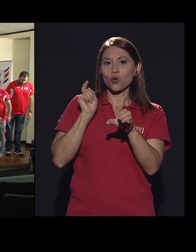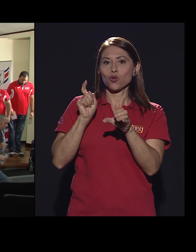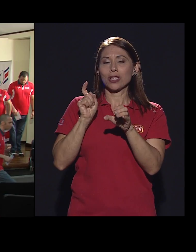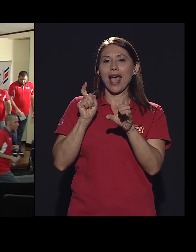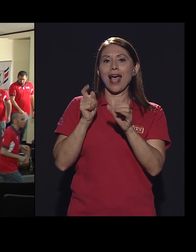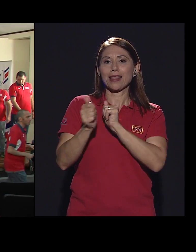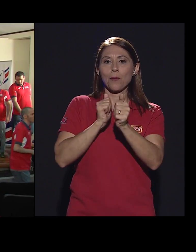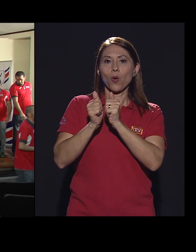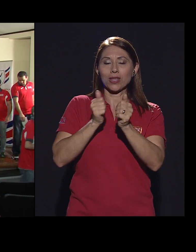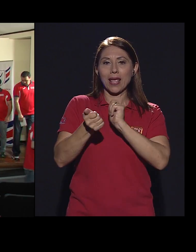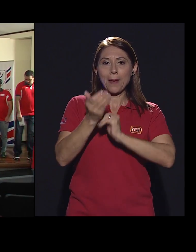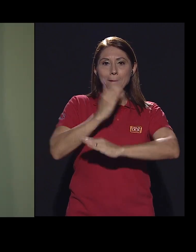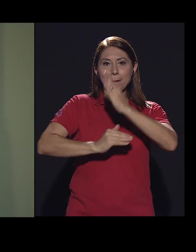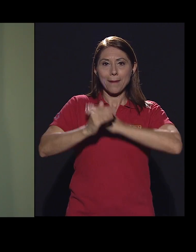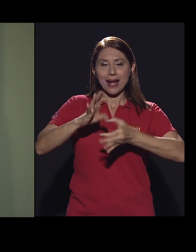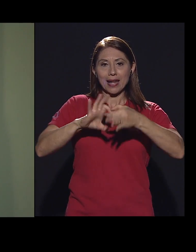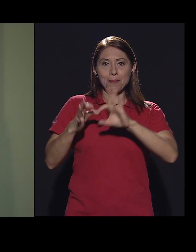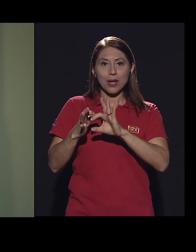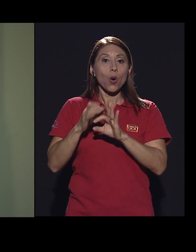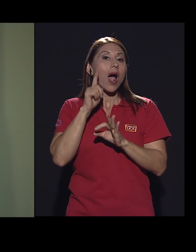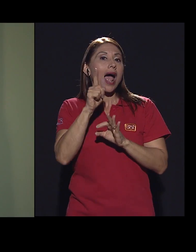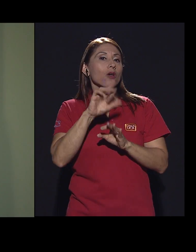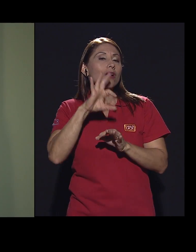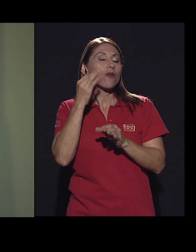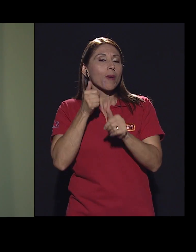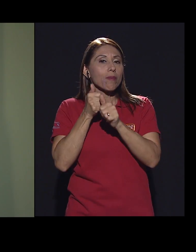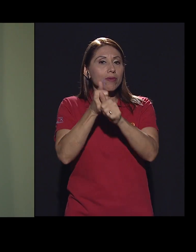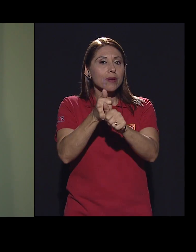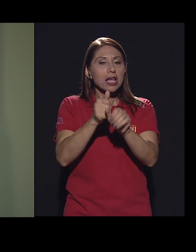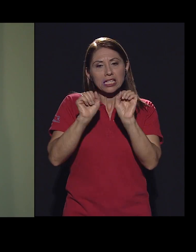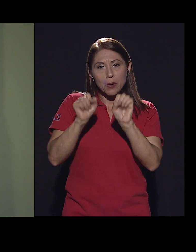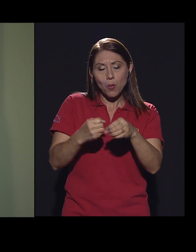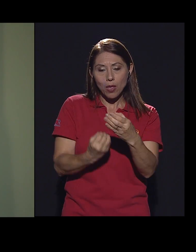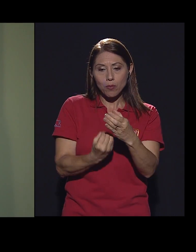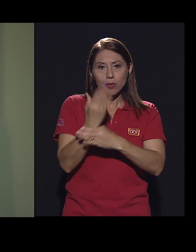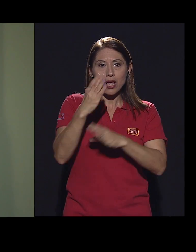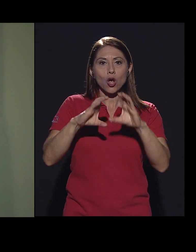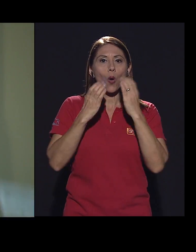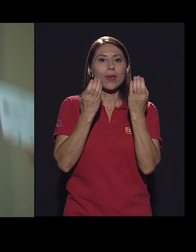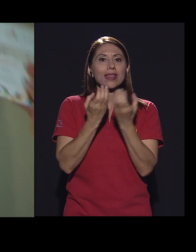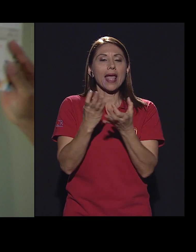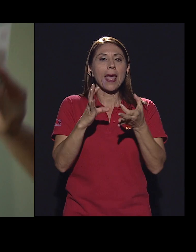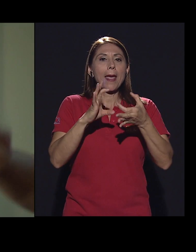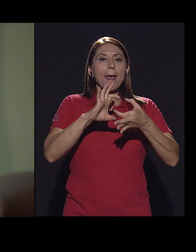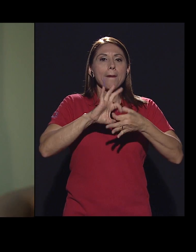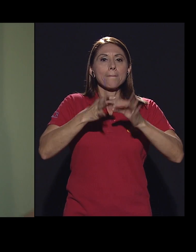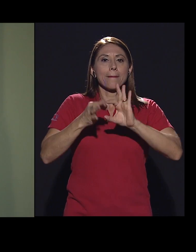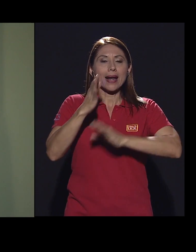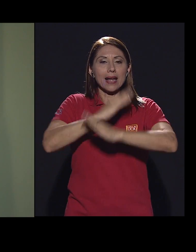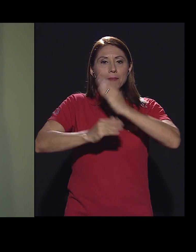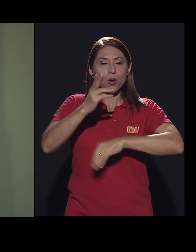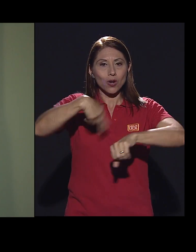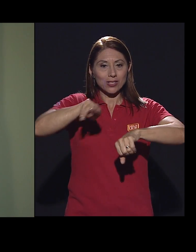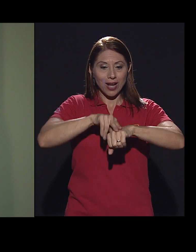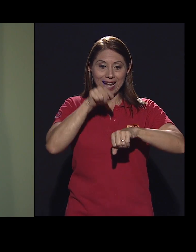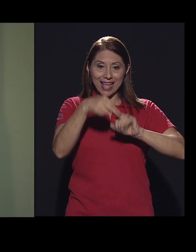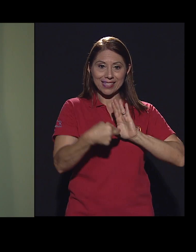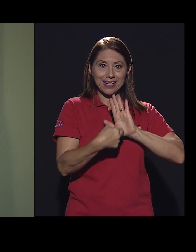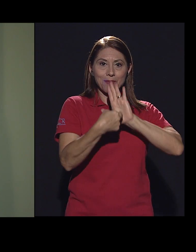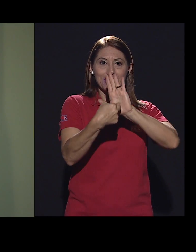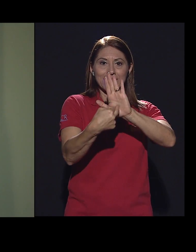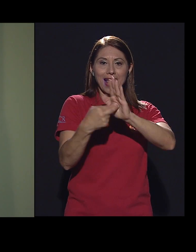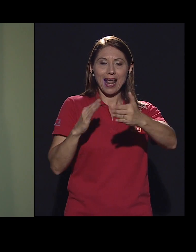paralímpico. Existe una ruta a seguir, que prioriza la modificación de la ley para crear el Comité Paralímpico Nacional, que será el representante de Costa